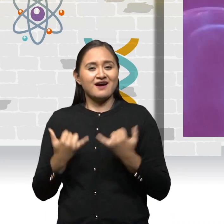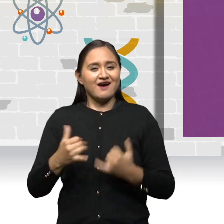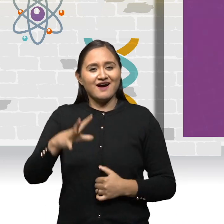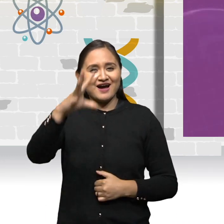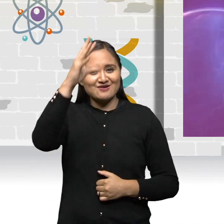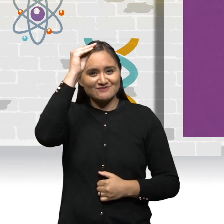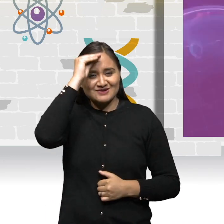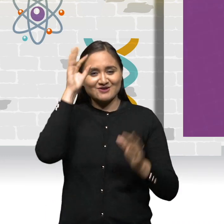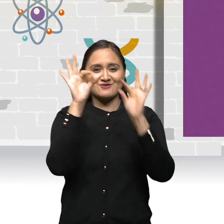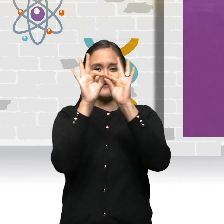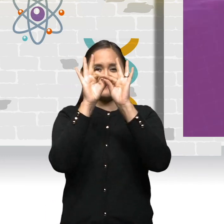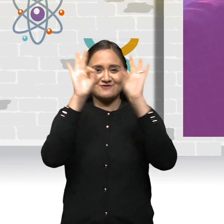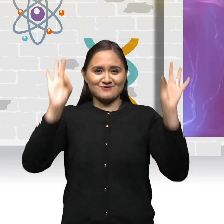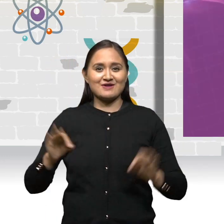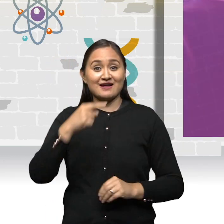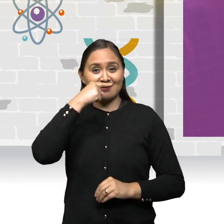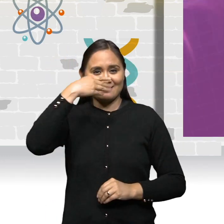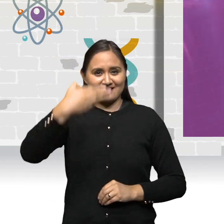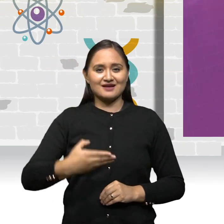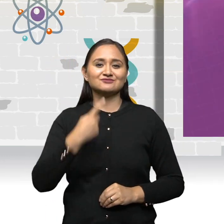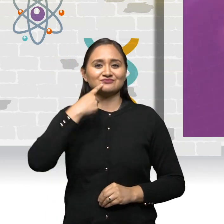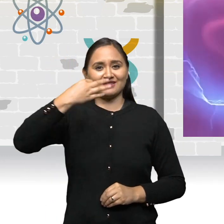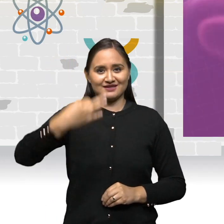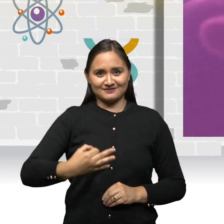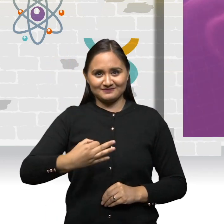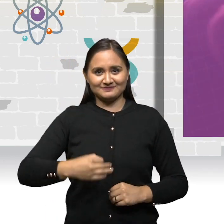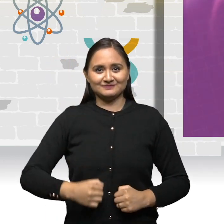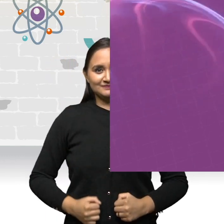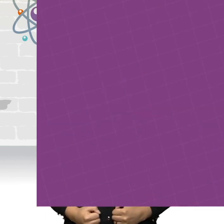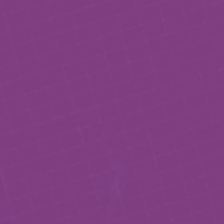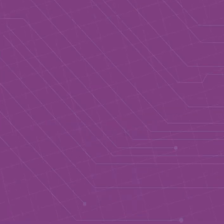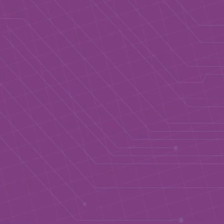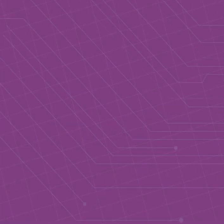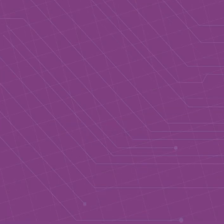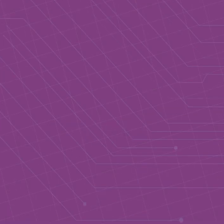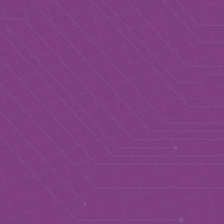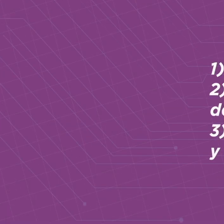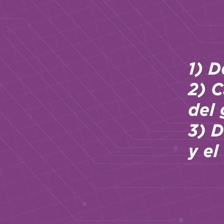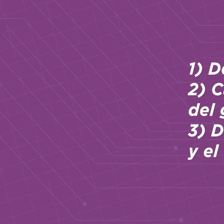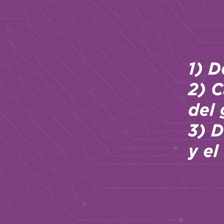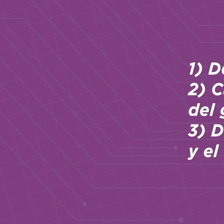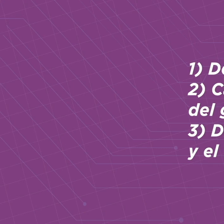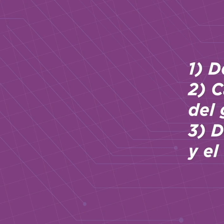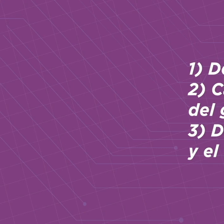y final. Te invito a que hablemos sobre la ecuación del gas ideal.